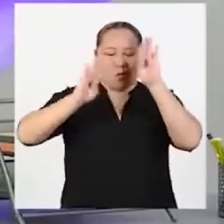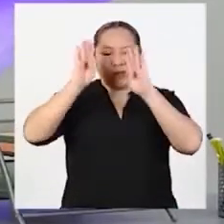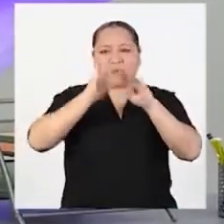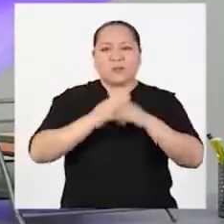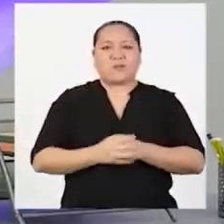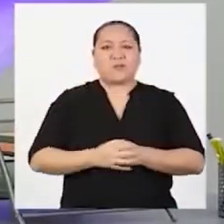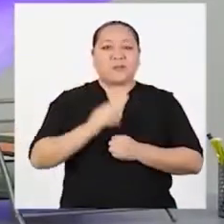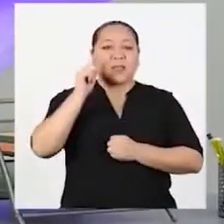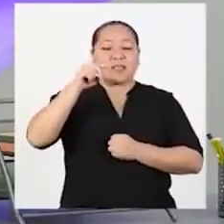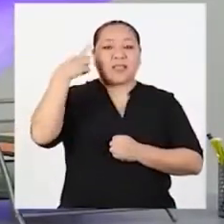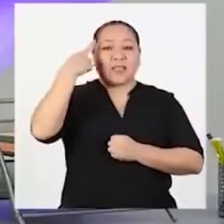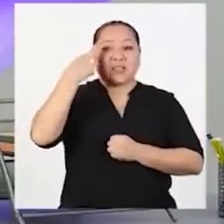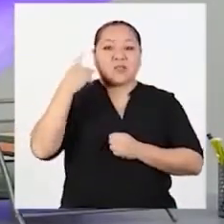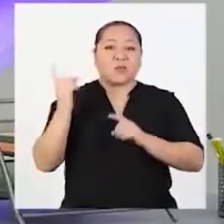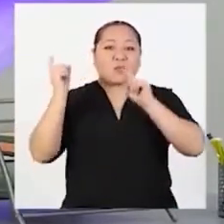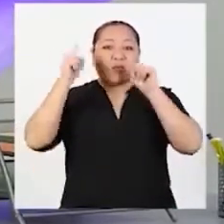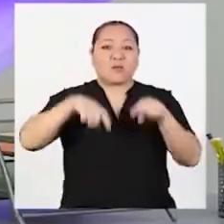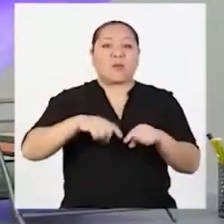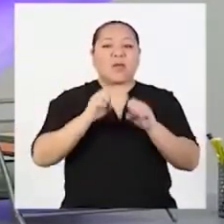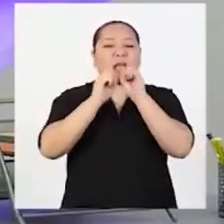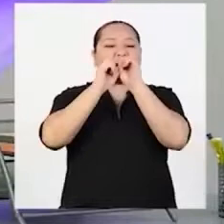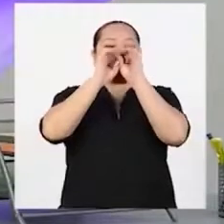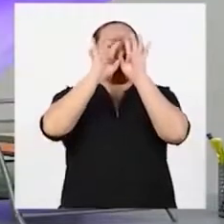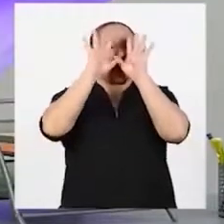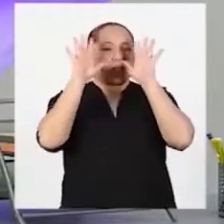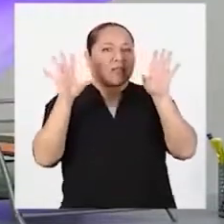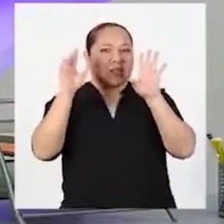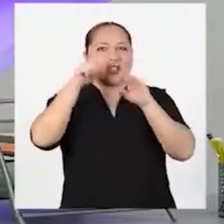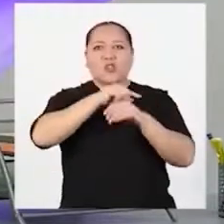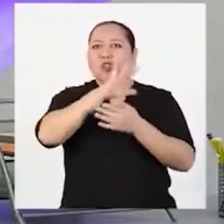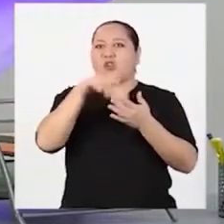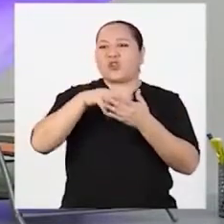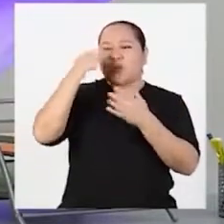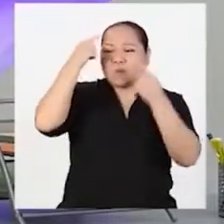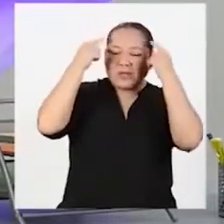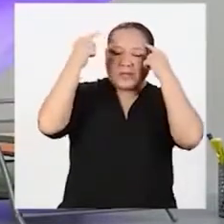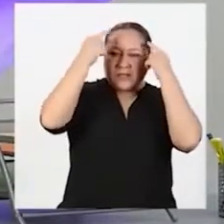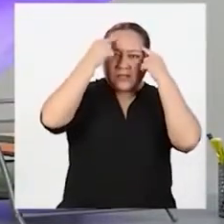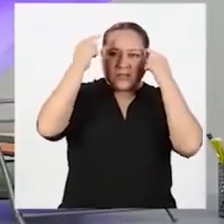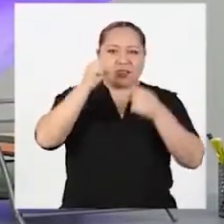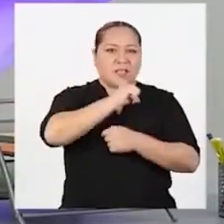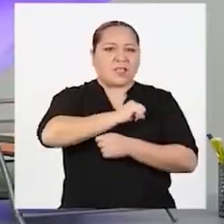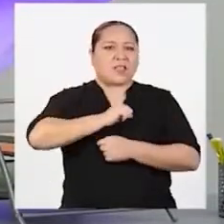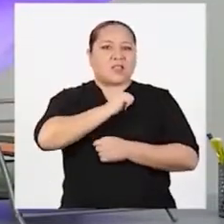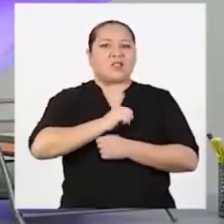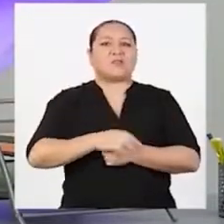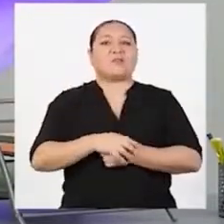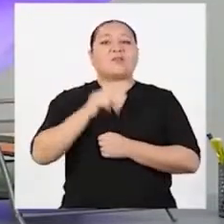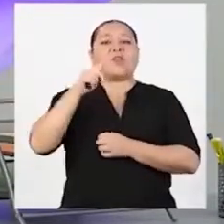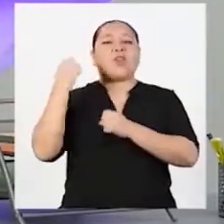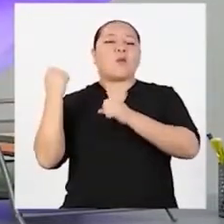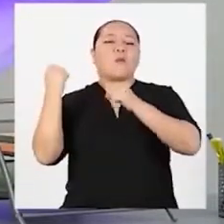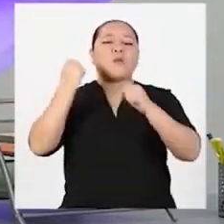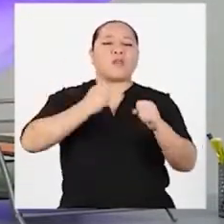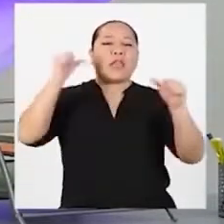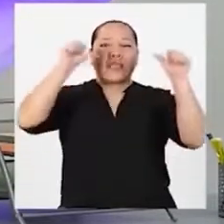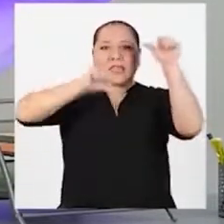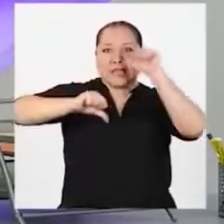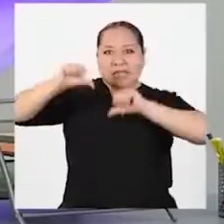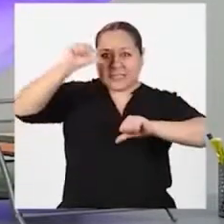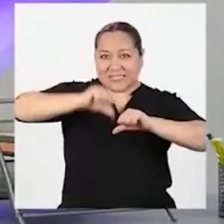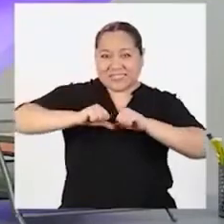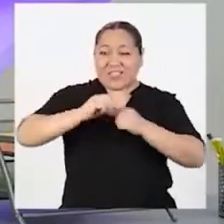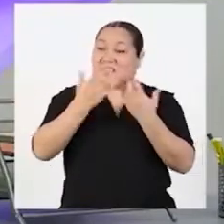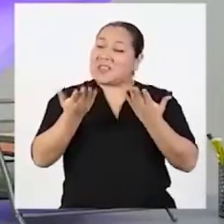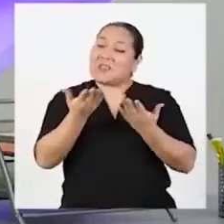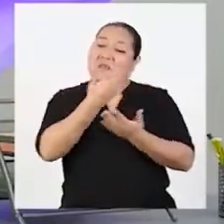comparto su preocupación. Por eso estamos aquí, para esclarecer todos esos pensamientos y actitudes, con el